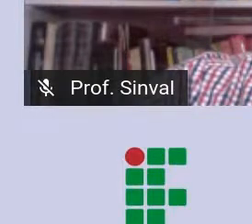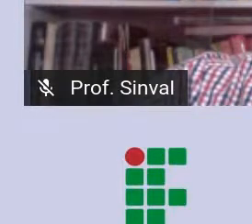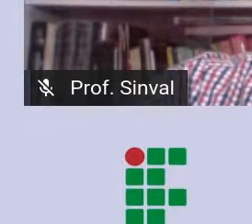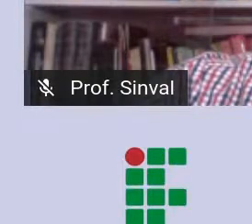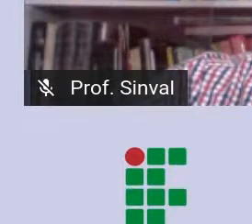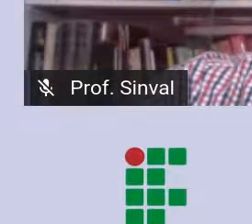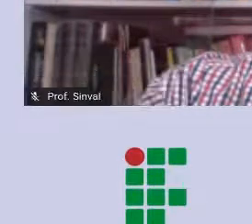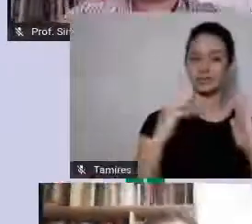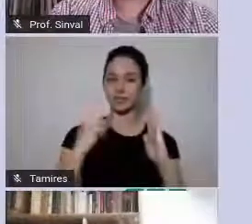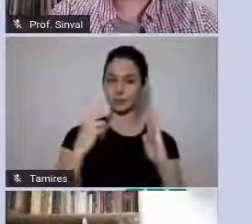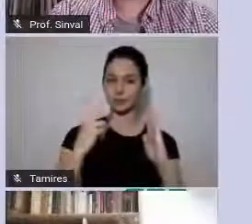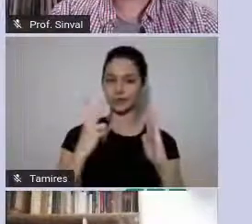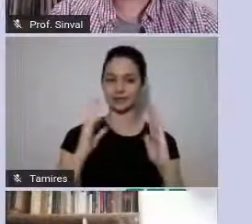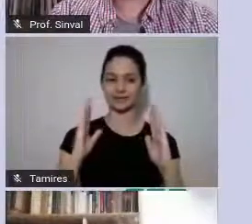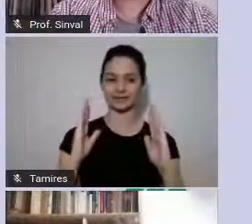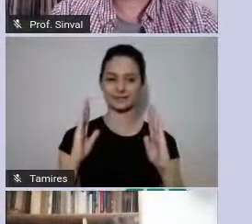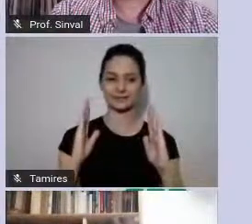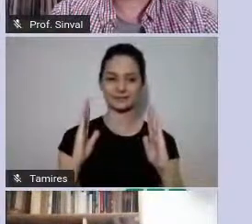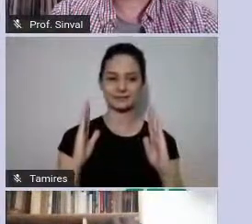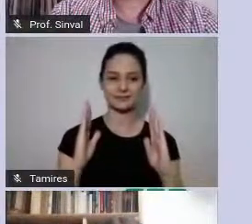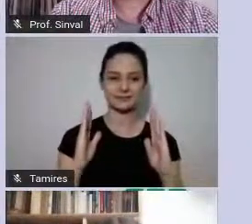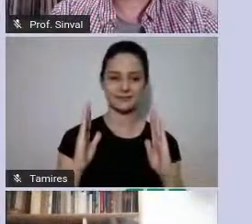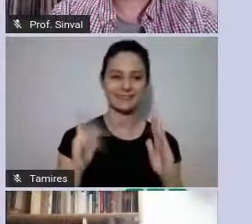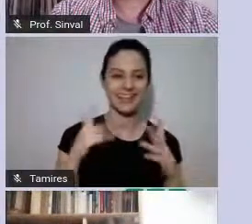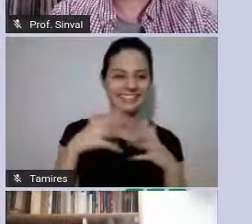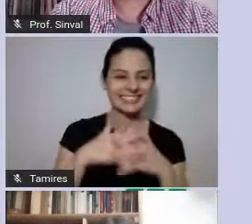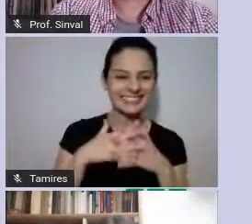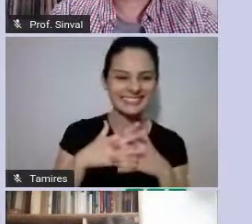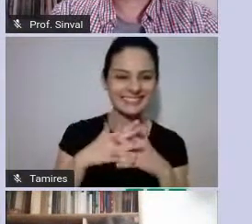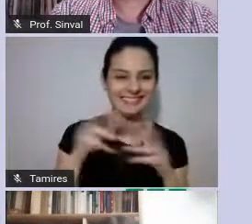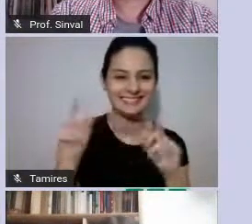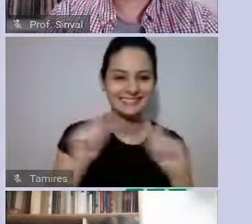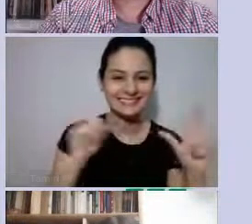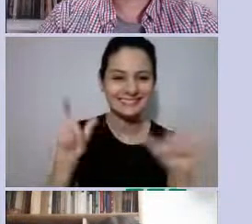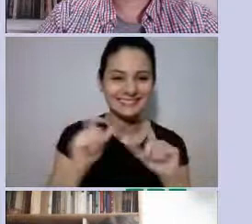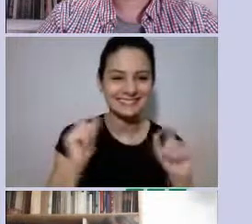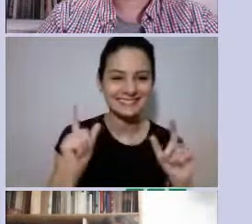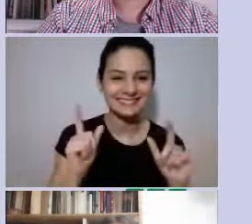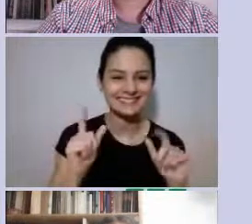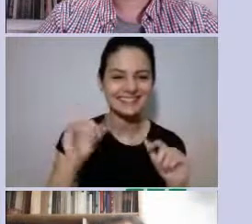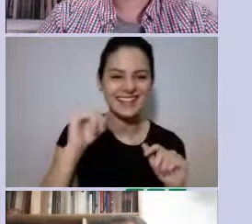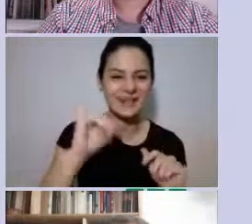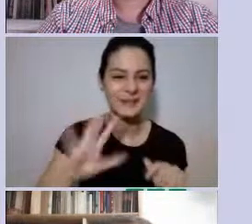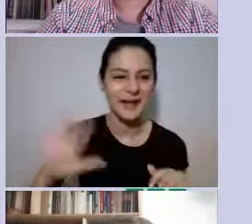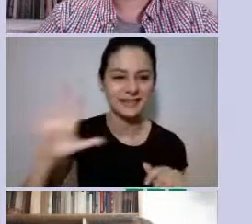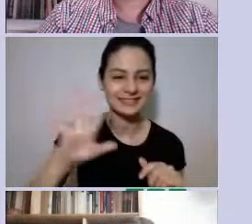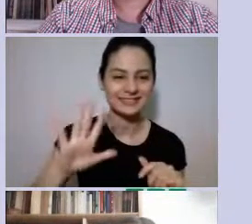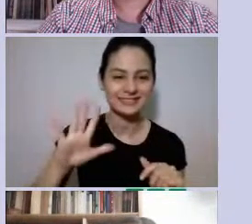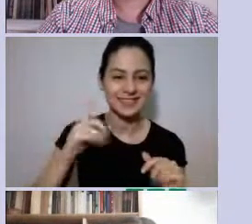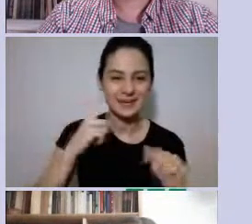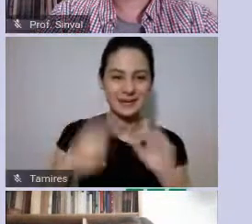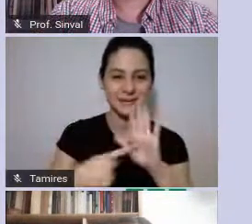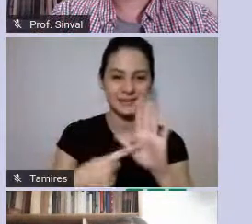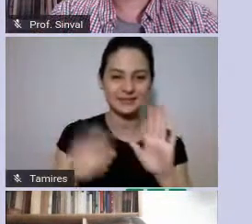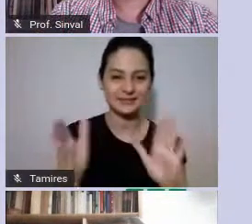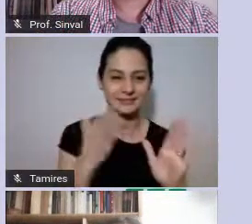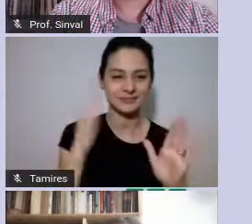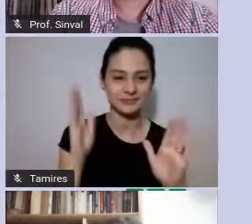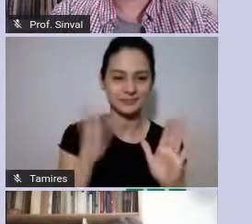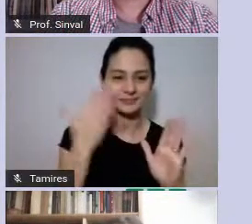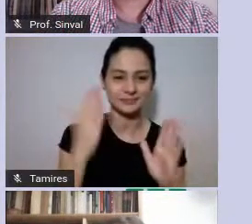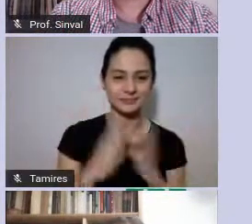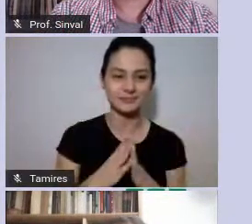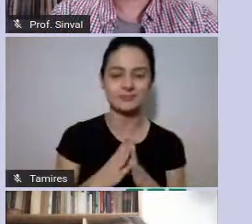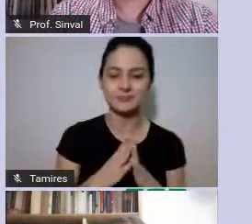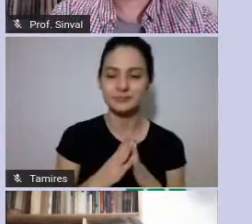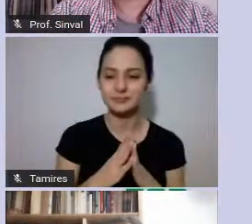sección, así no queda tan confundida con las imágenes que estaban presentadas para ella sobre esto, ¿no?